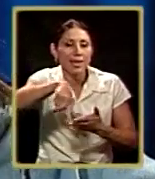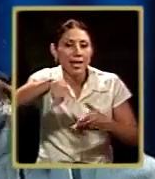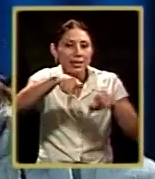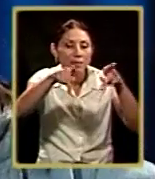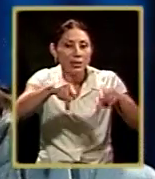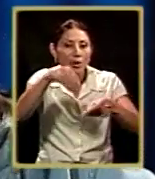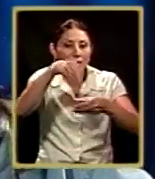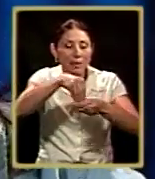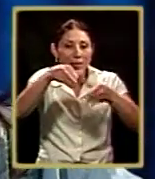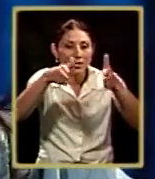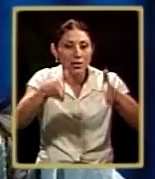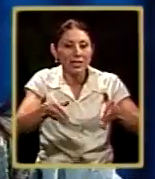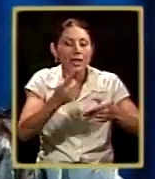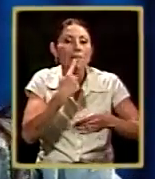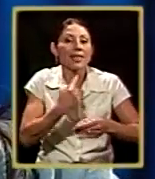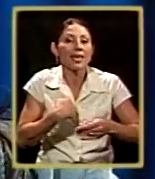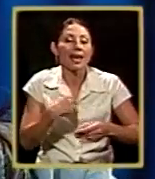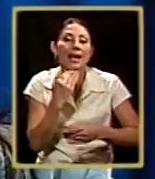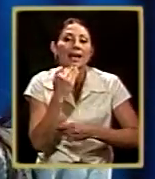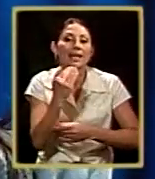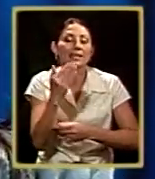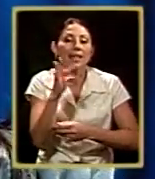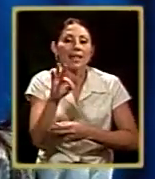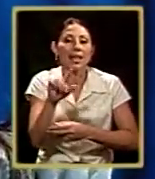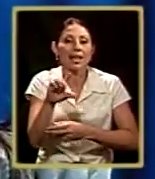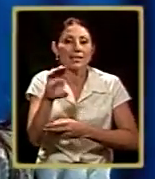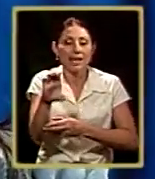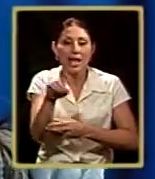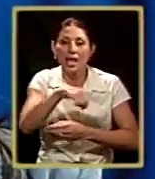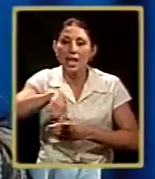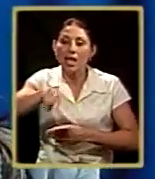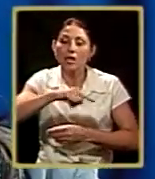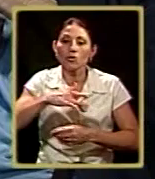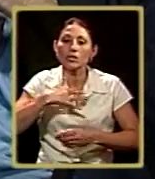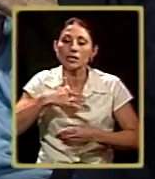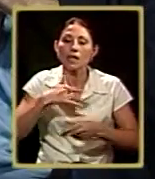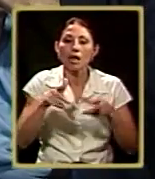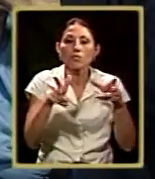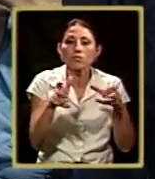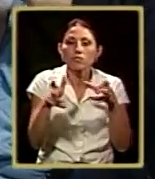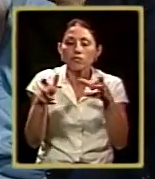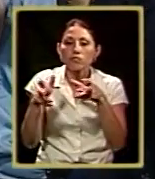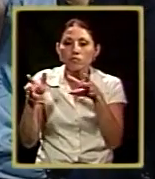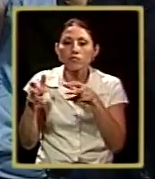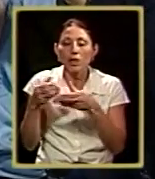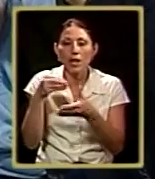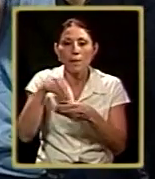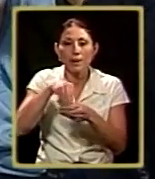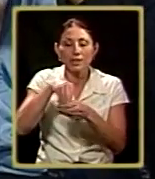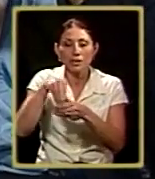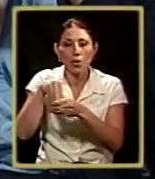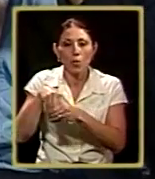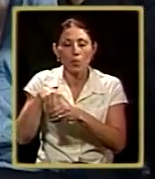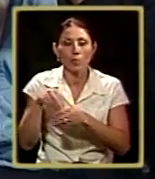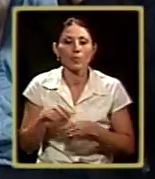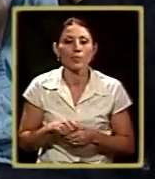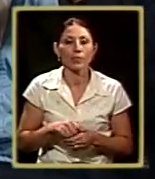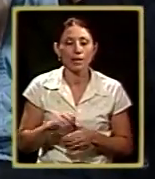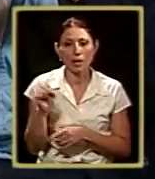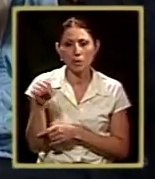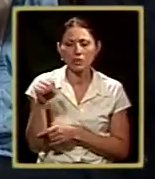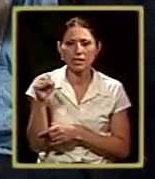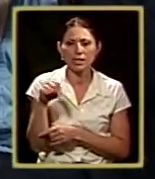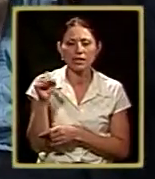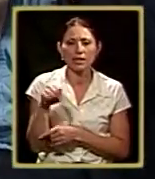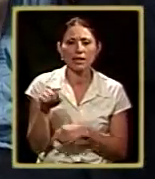que realmente era por el tratado que estaban atrayendo inversión. Sí, debe haber también el hecho